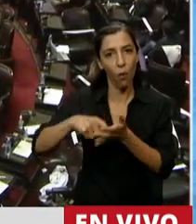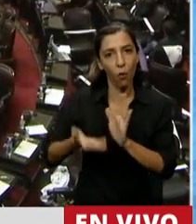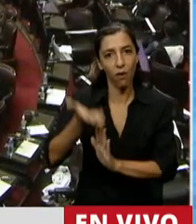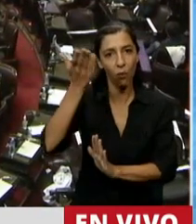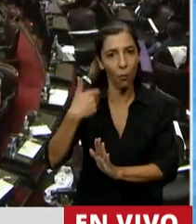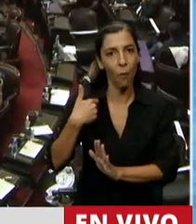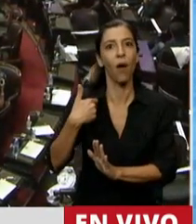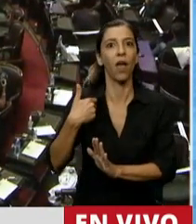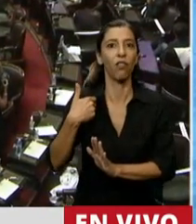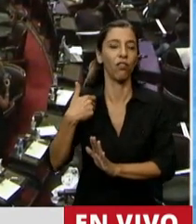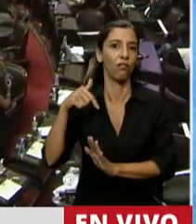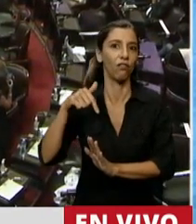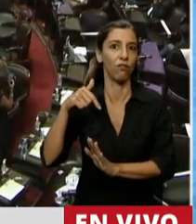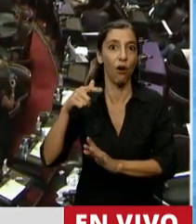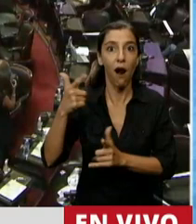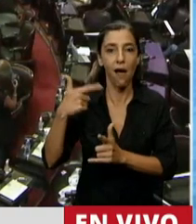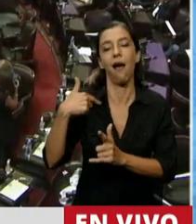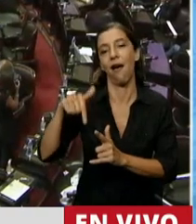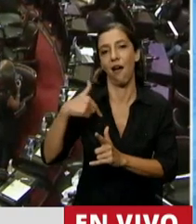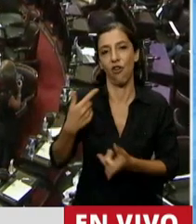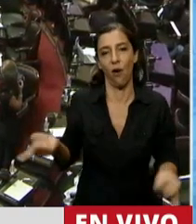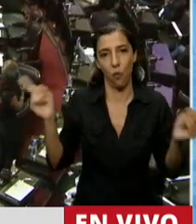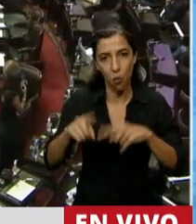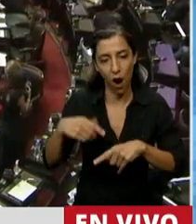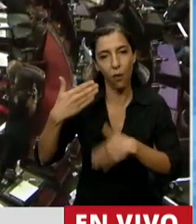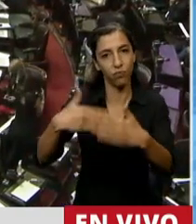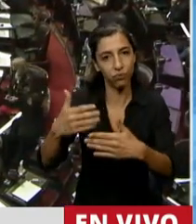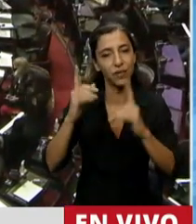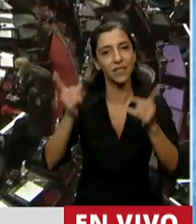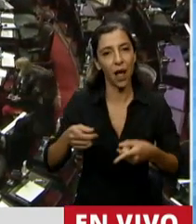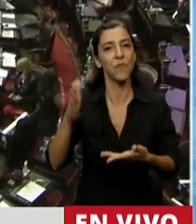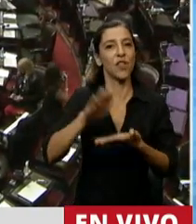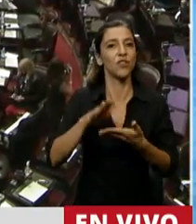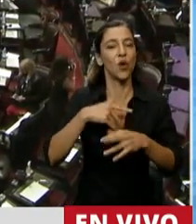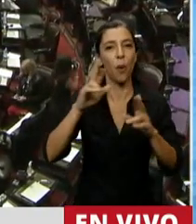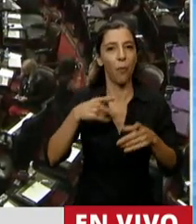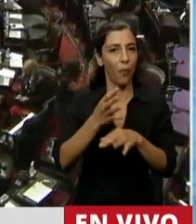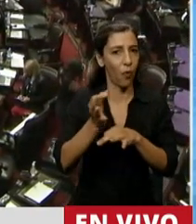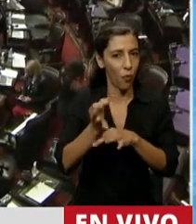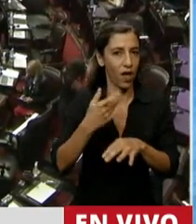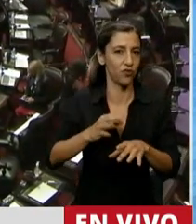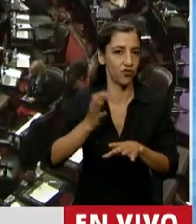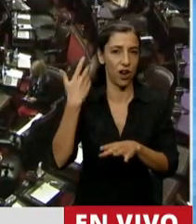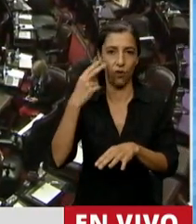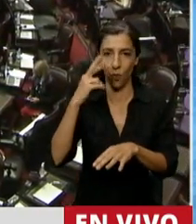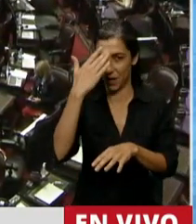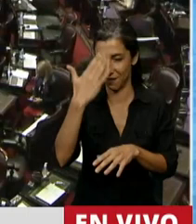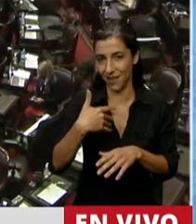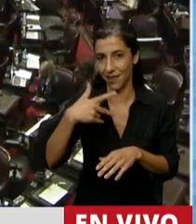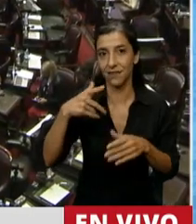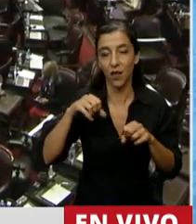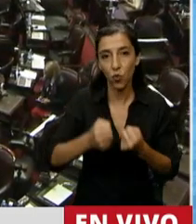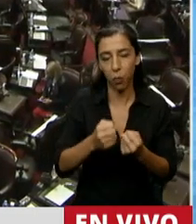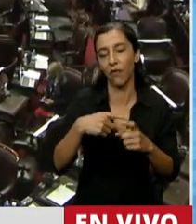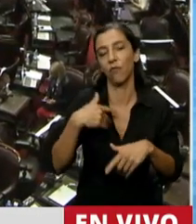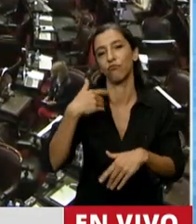en marcha nuevamente la ley de financiamiento educativo, que no se cumplía desde el año 2015. Vinimos también a recuperar la ciencia y la tecnología,